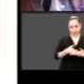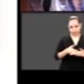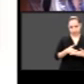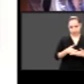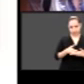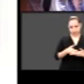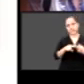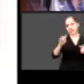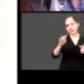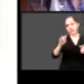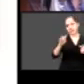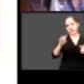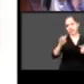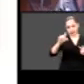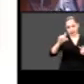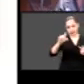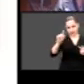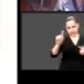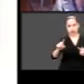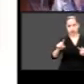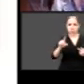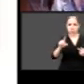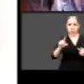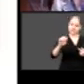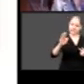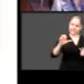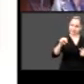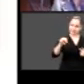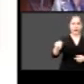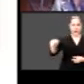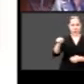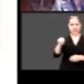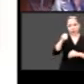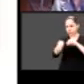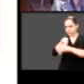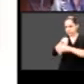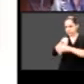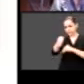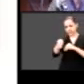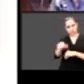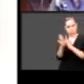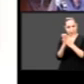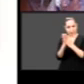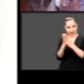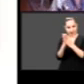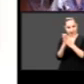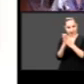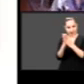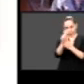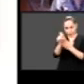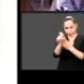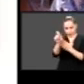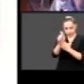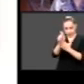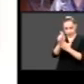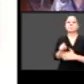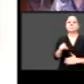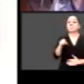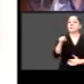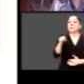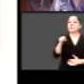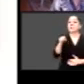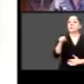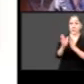Estefan que son las autoras de este otro libro que como en el caso del primero tiene información